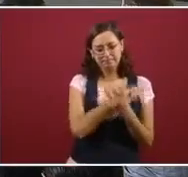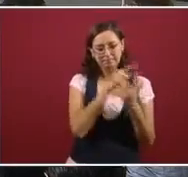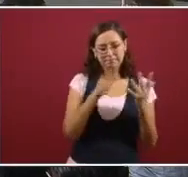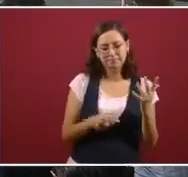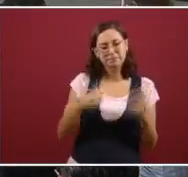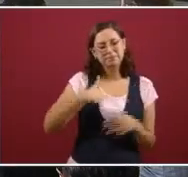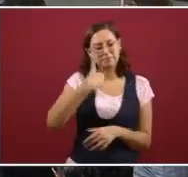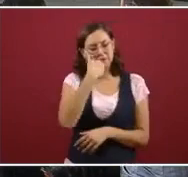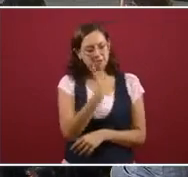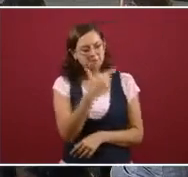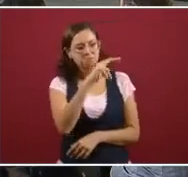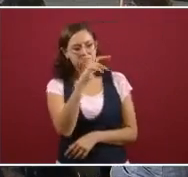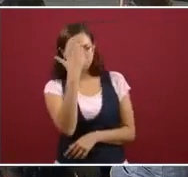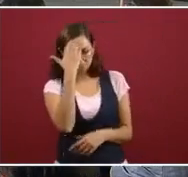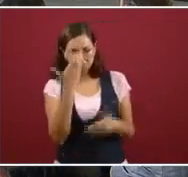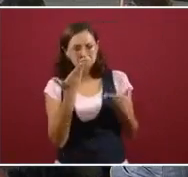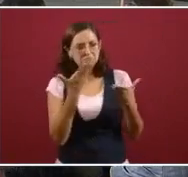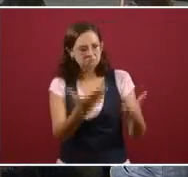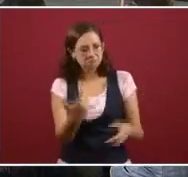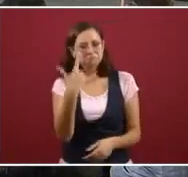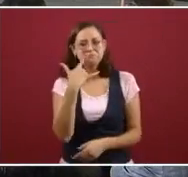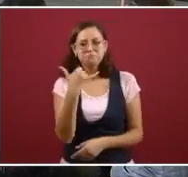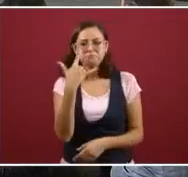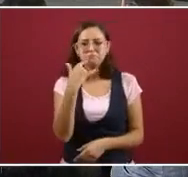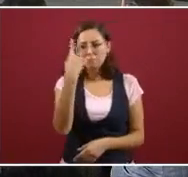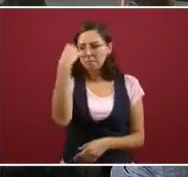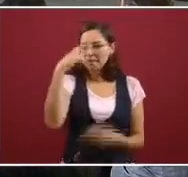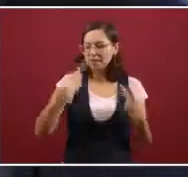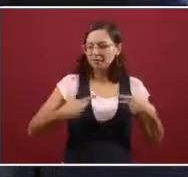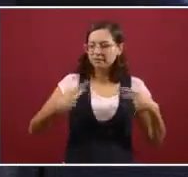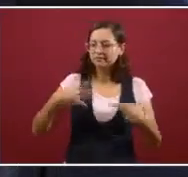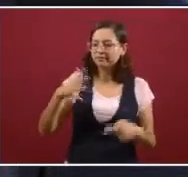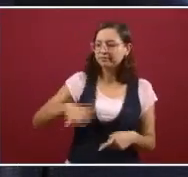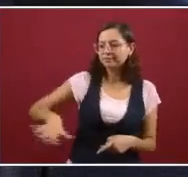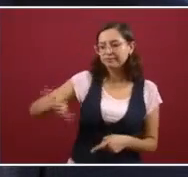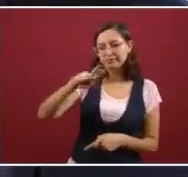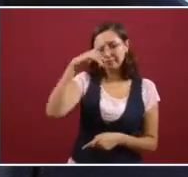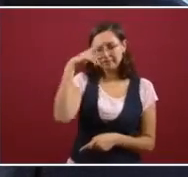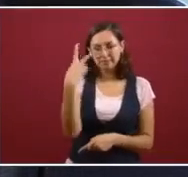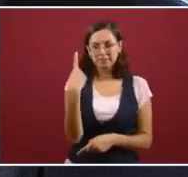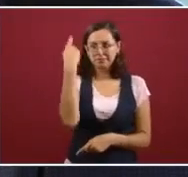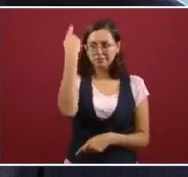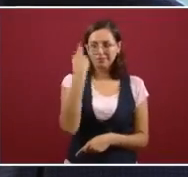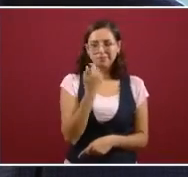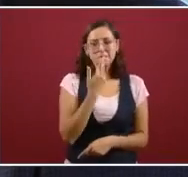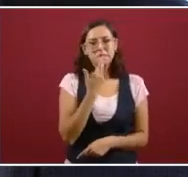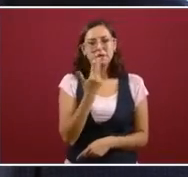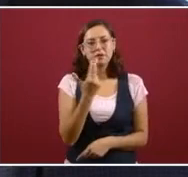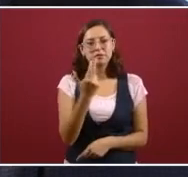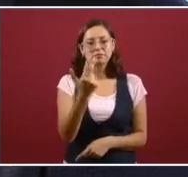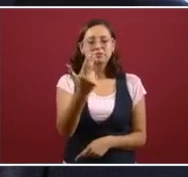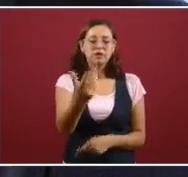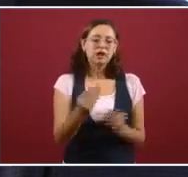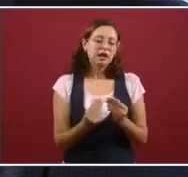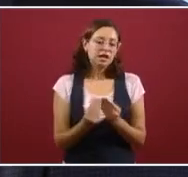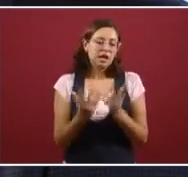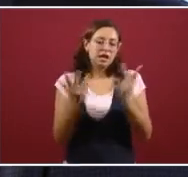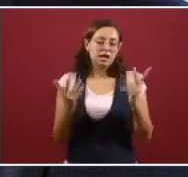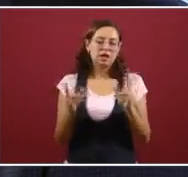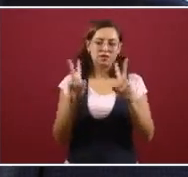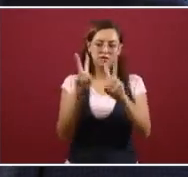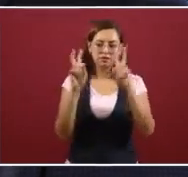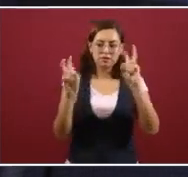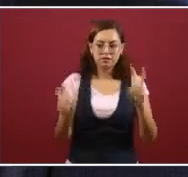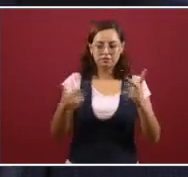su administración para mejorar las pensiones de los mexicanos, como es en particular la puesta en marcha de la pensión universal